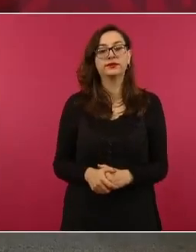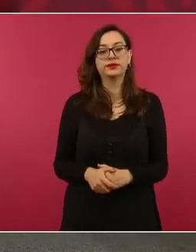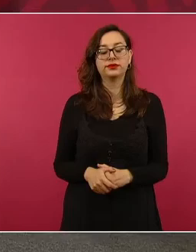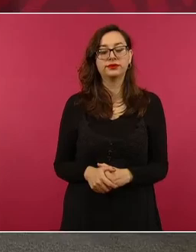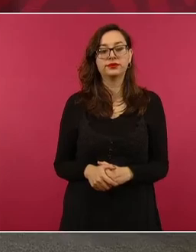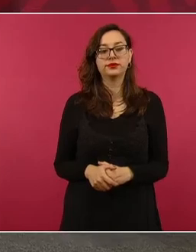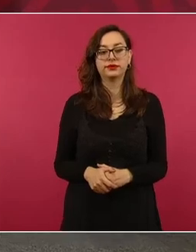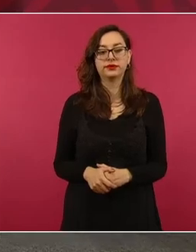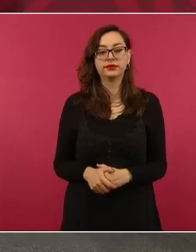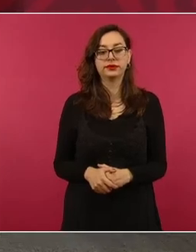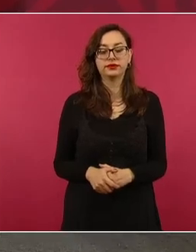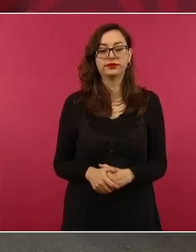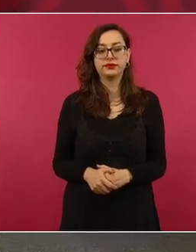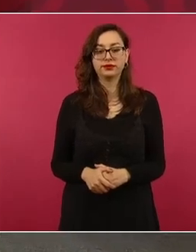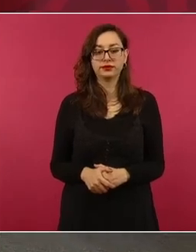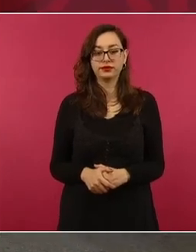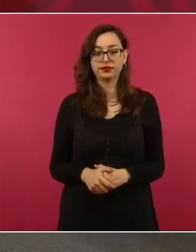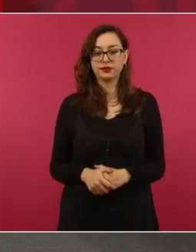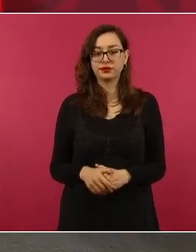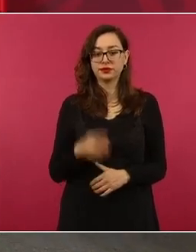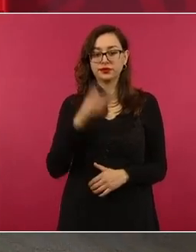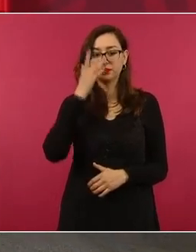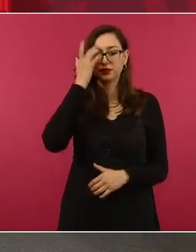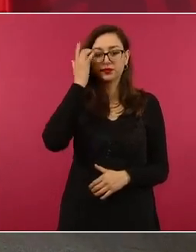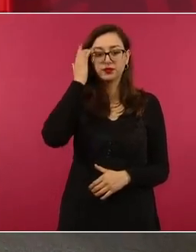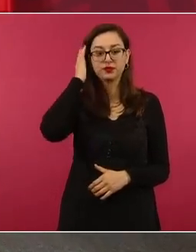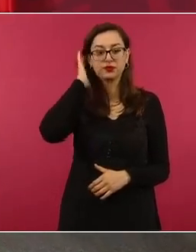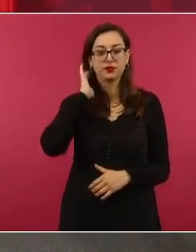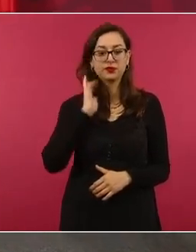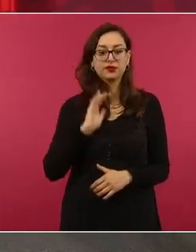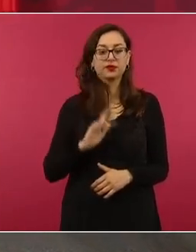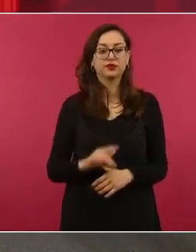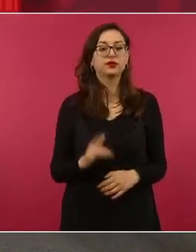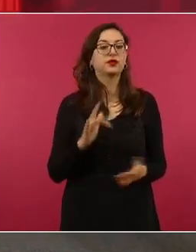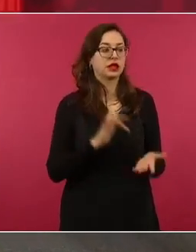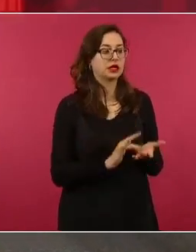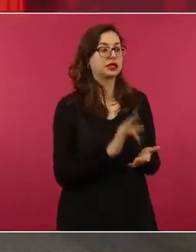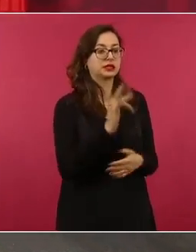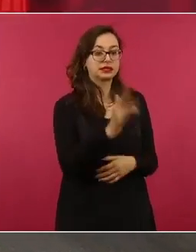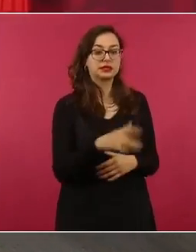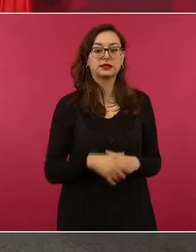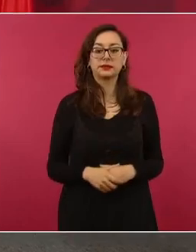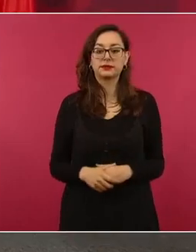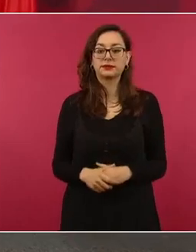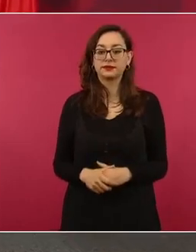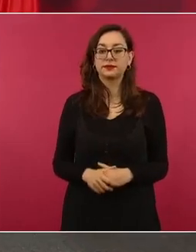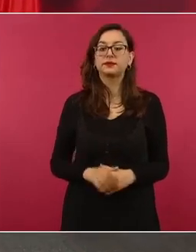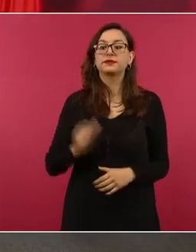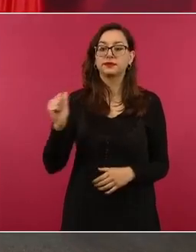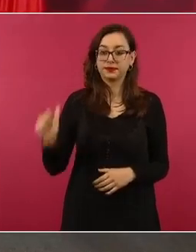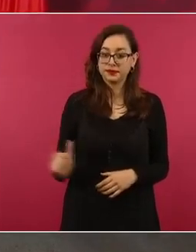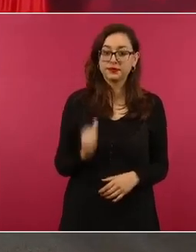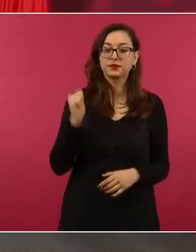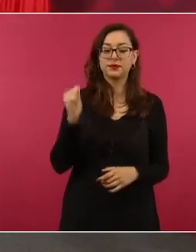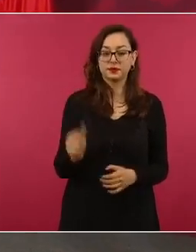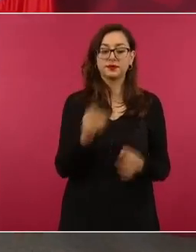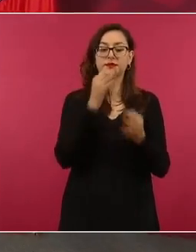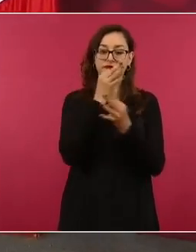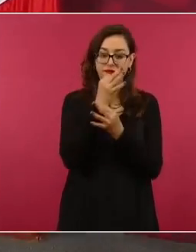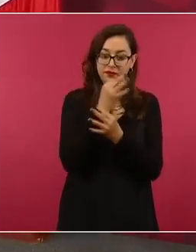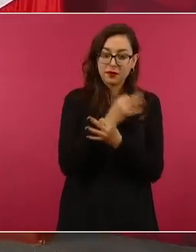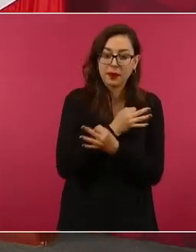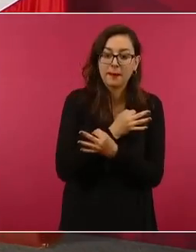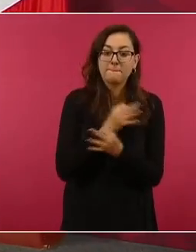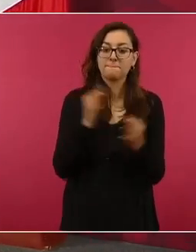Le informo a los… Sí, muchas gracias, presidente. Sí, pero también voy a aprovechar para informarle a los